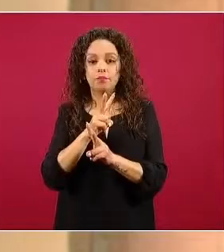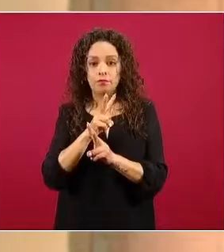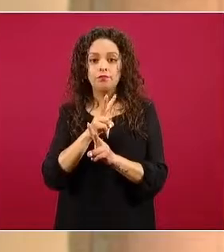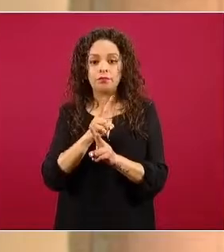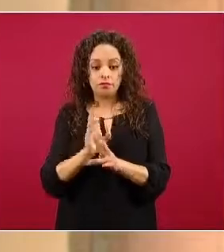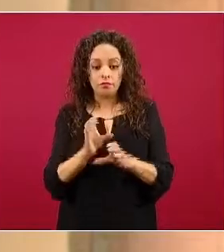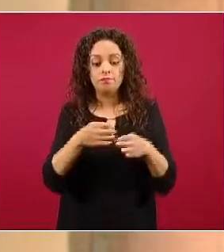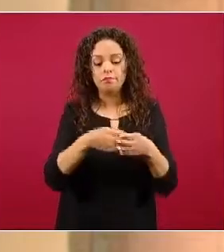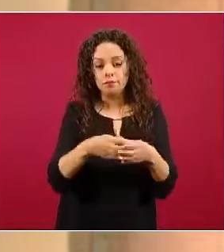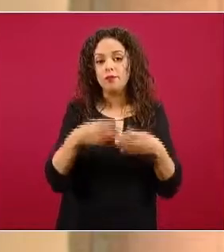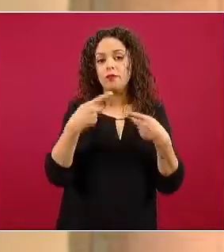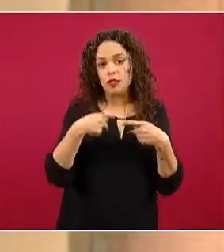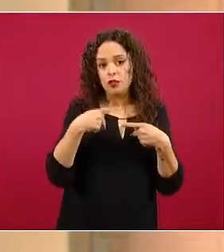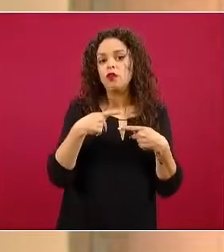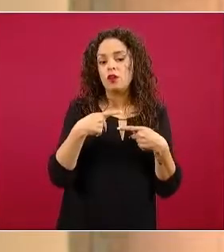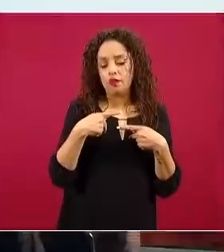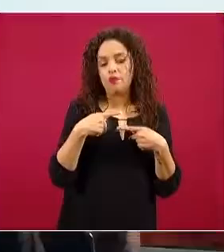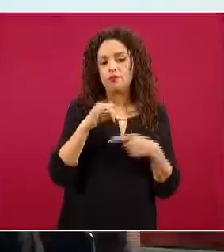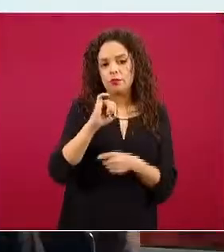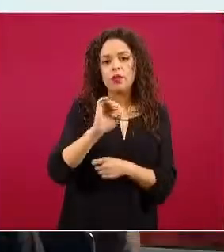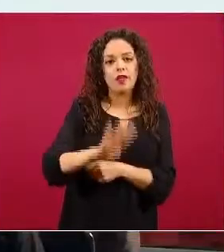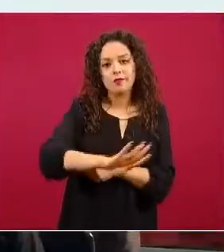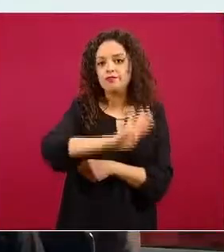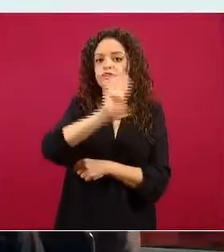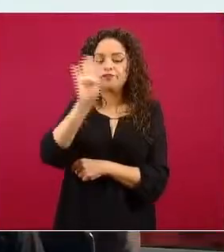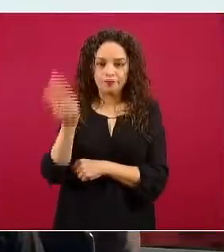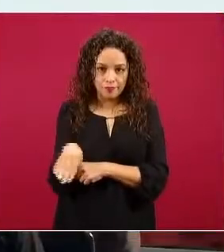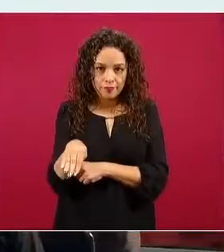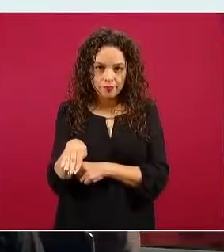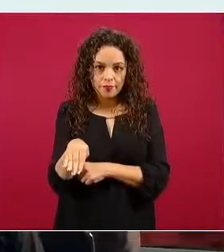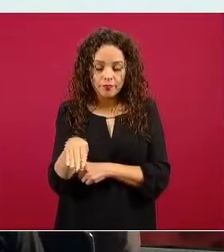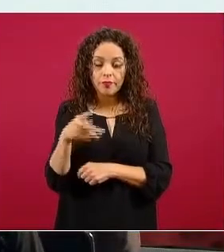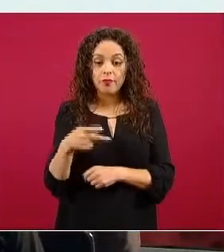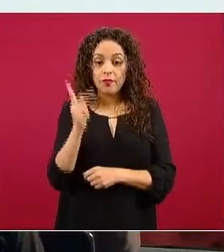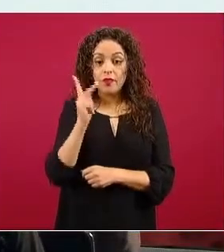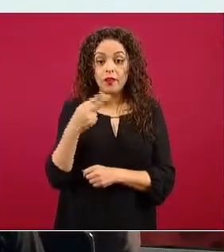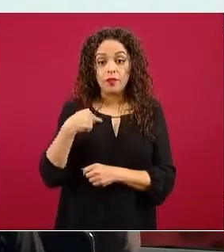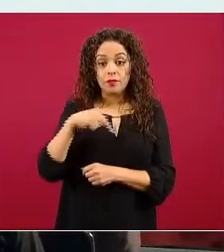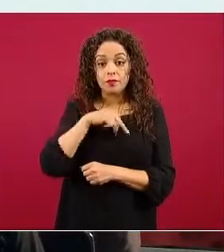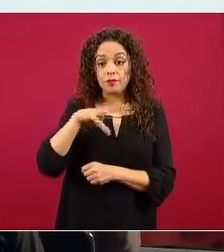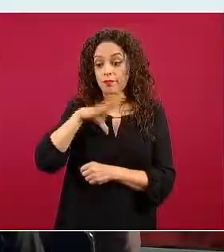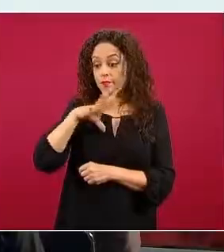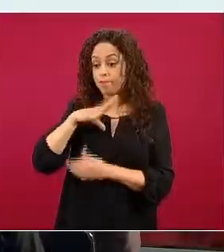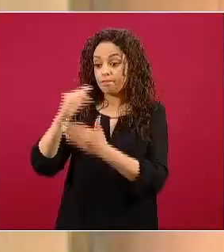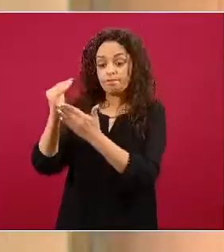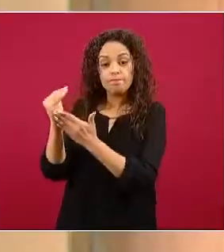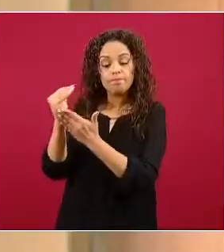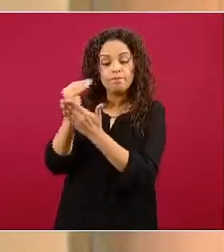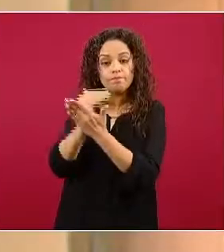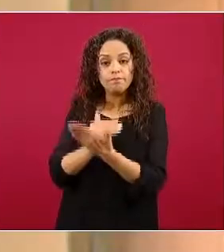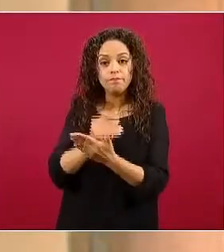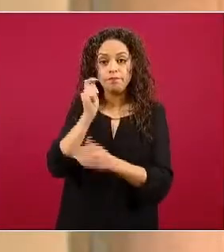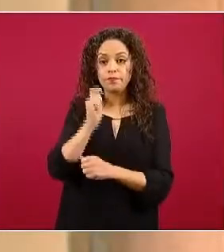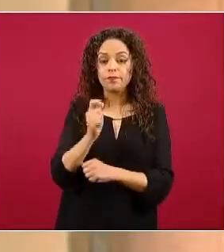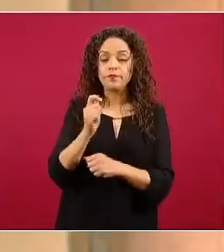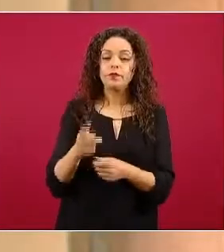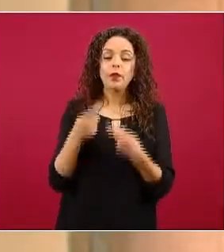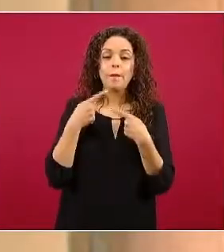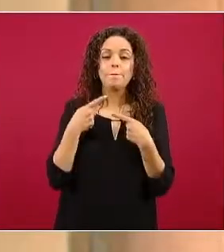a fallecer, y como nosotros tenemos una menor proporción de